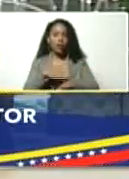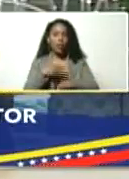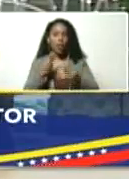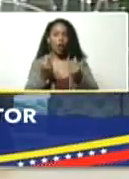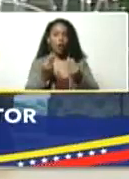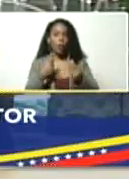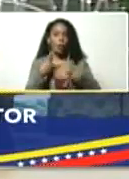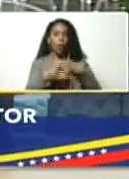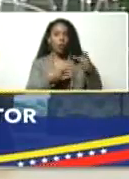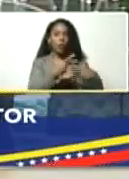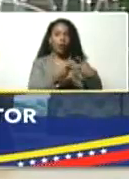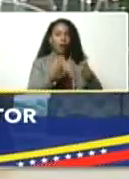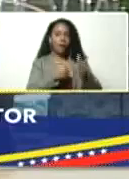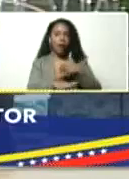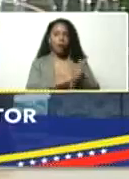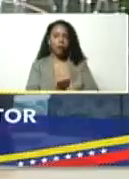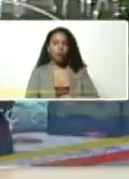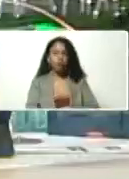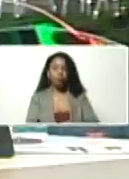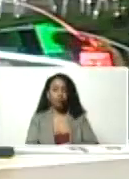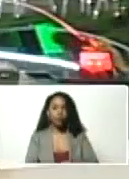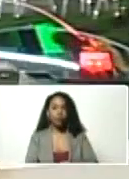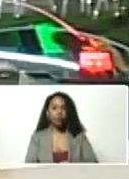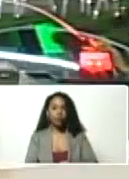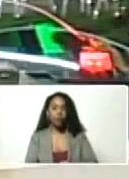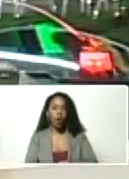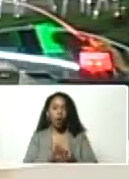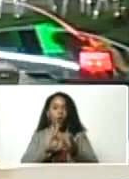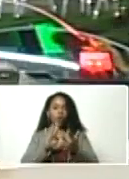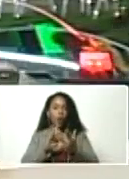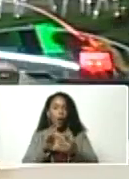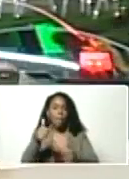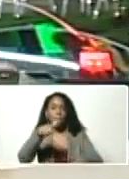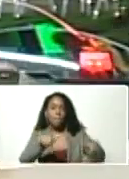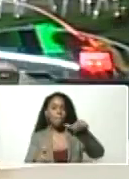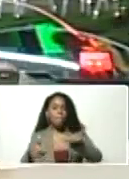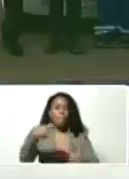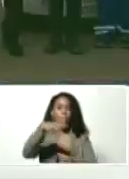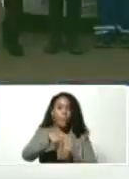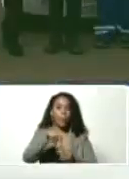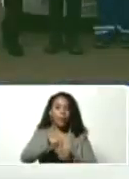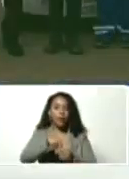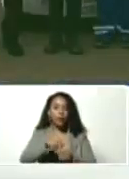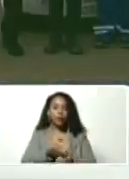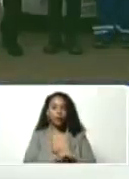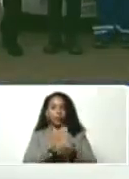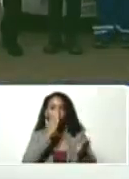productiva. Vámonos al complejo petroquímico Ana María Campos,